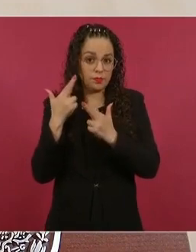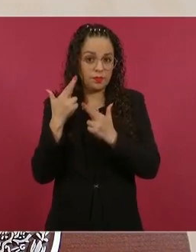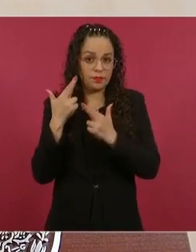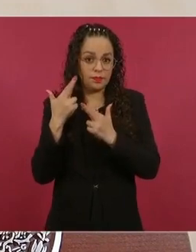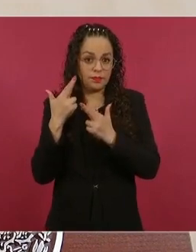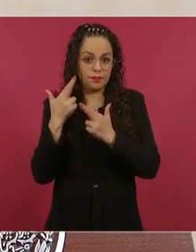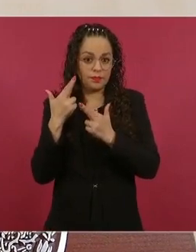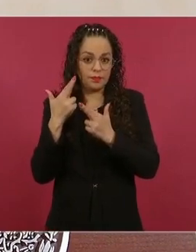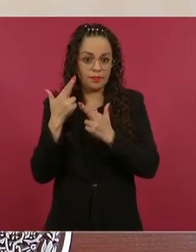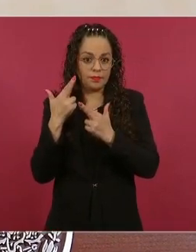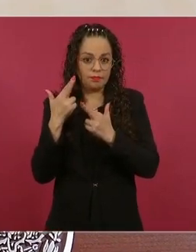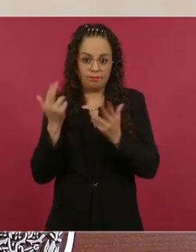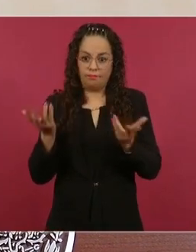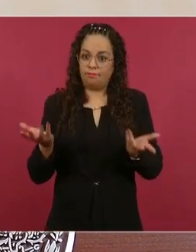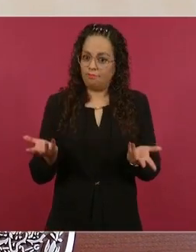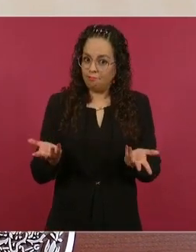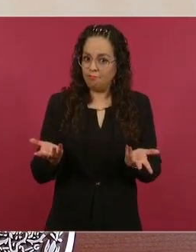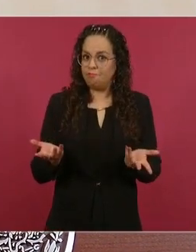les ha ido muy bien,